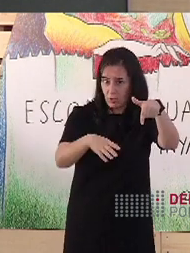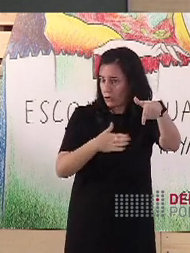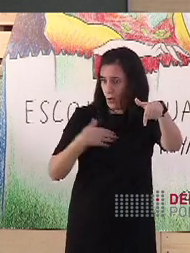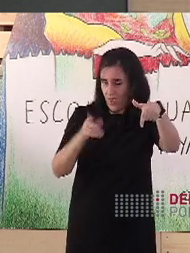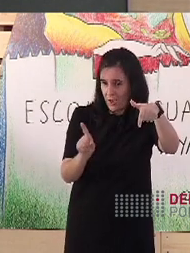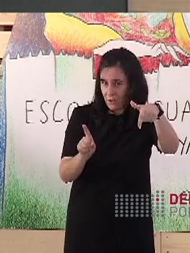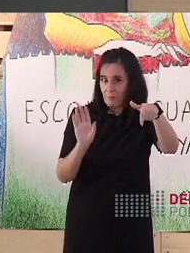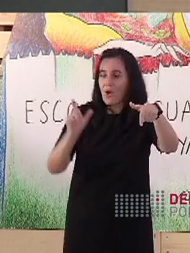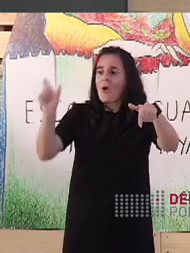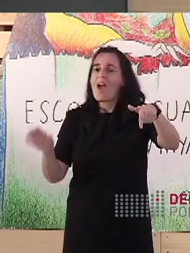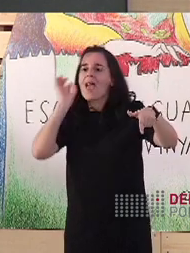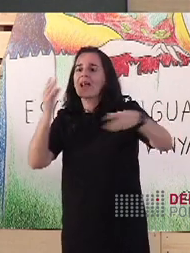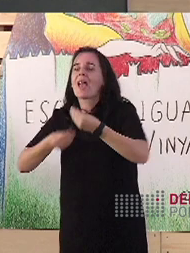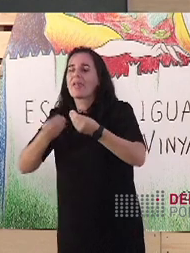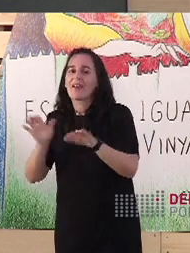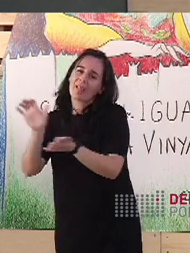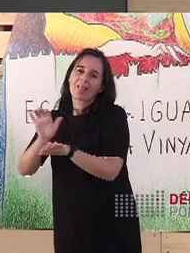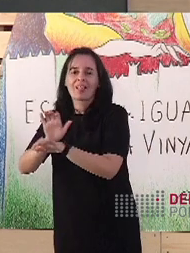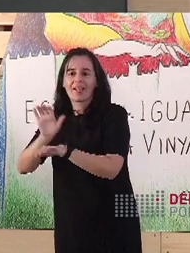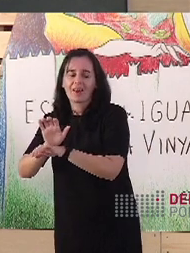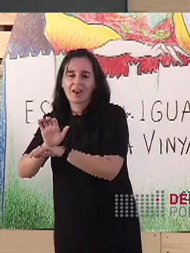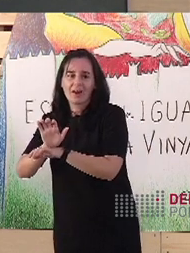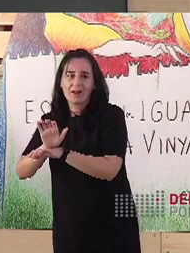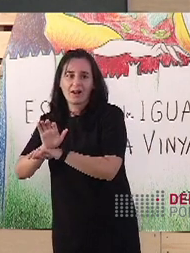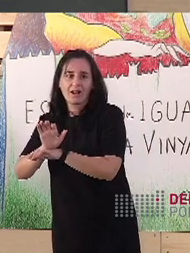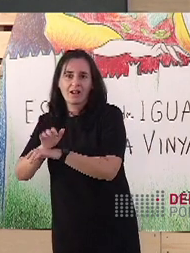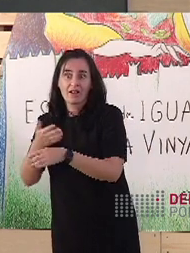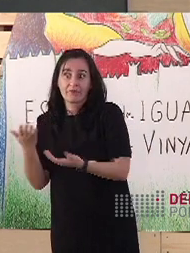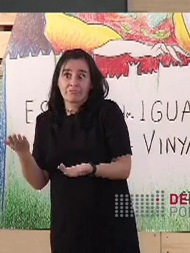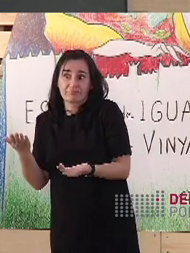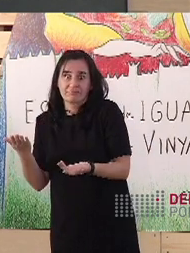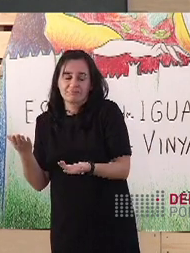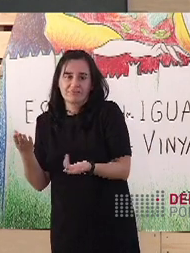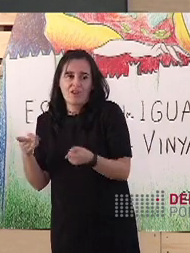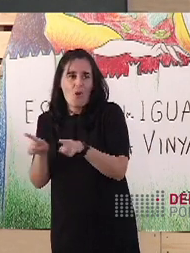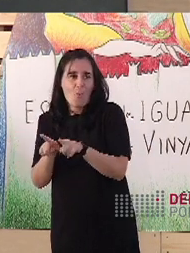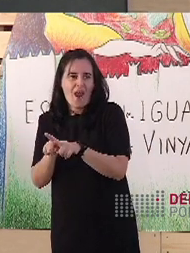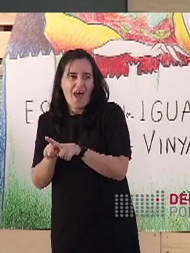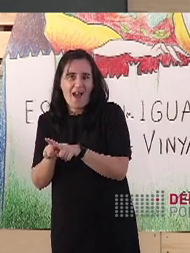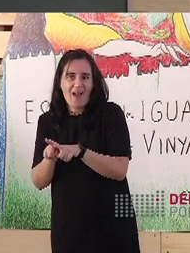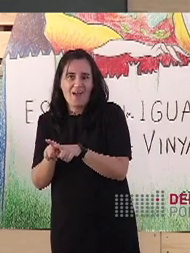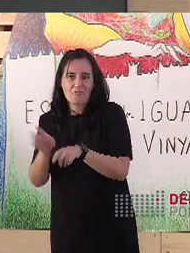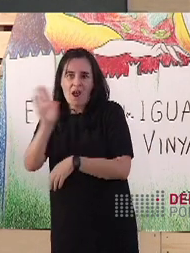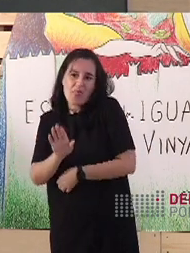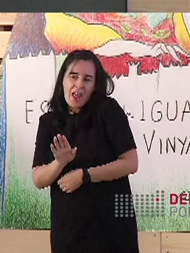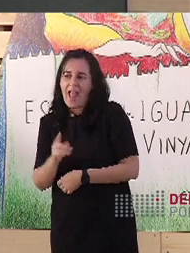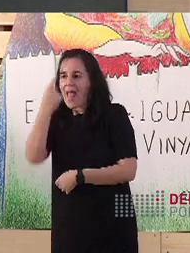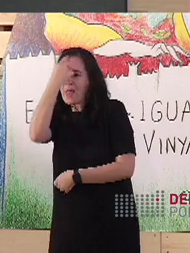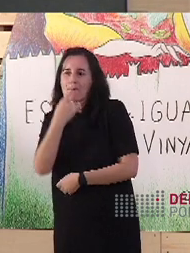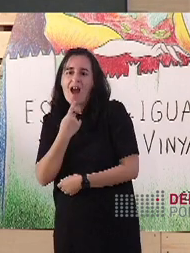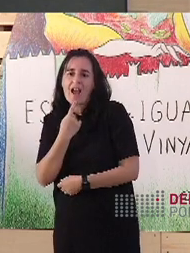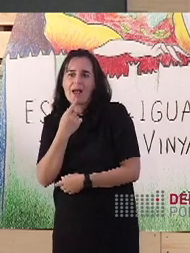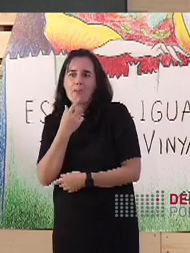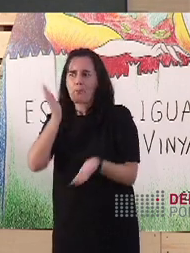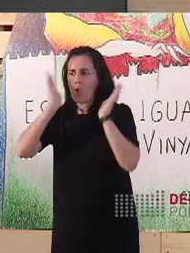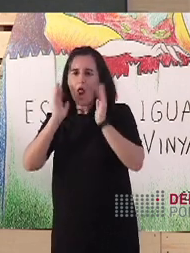hace? Se ríe, ¿no? De esa manera, podemos decir, ¿no?, que la imagen no es agresiva, la imagen no es violenta, porque si la